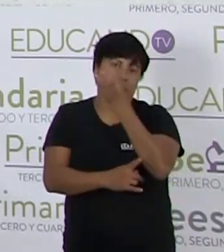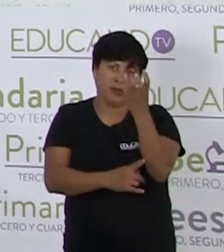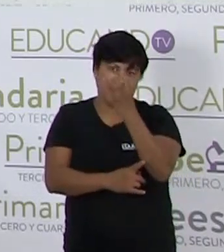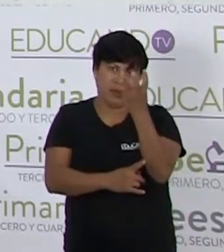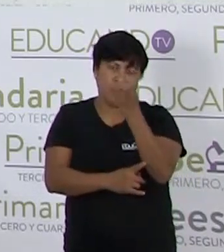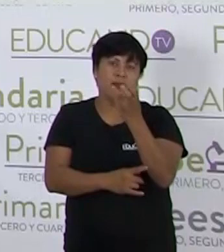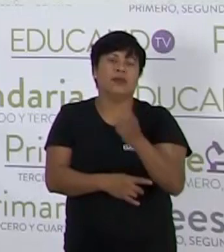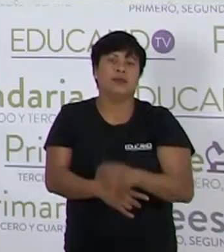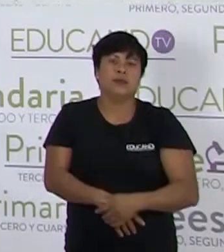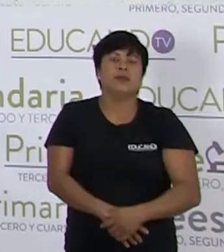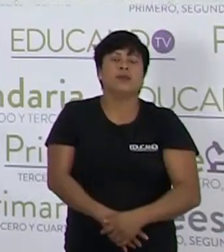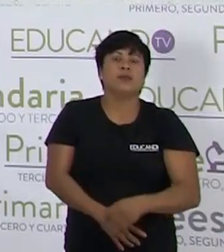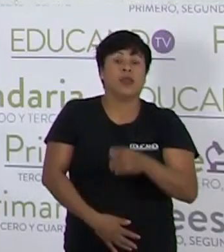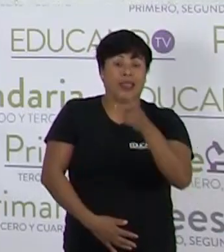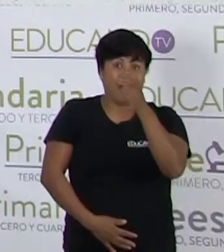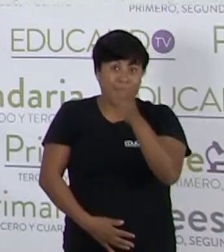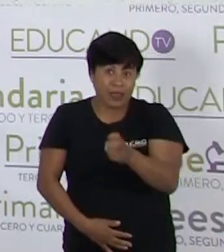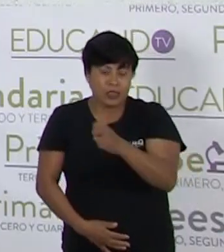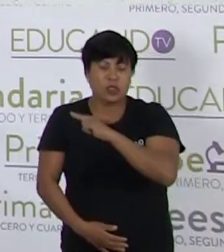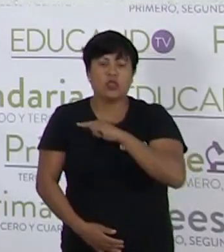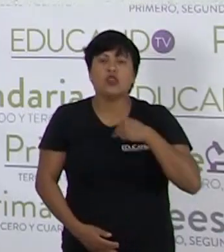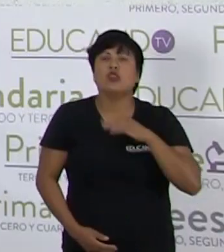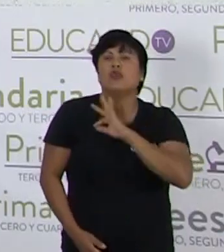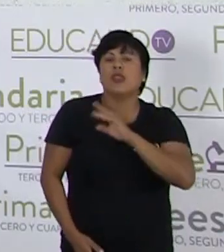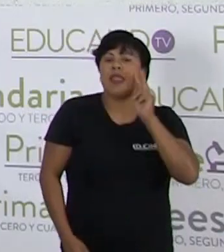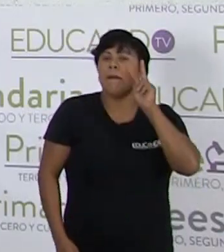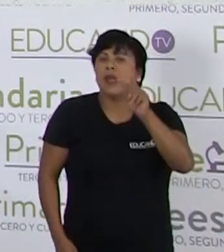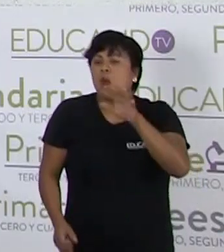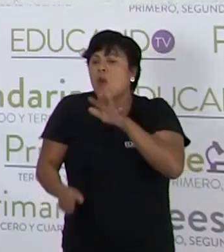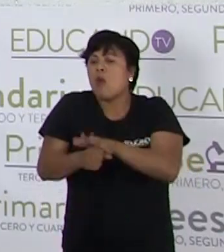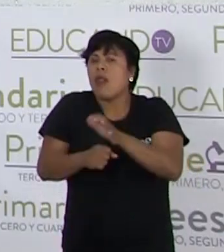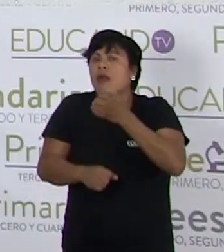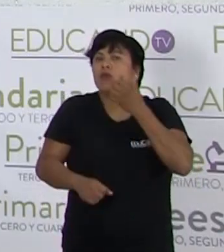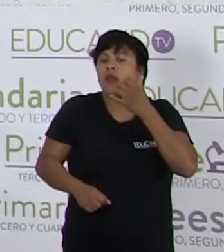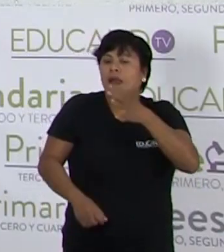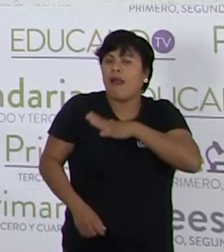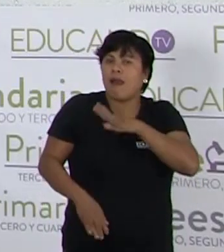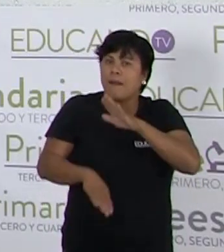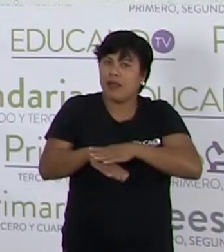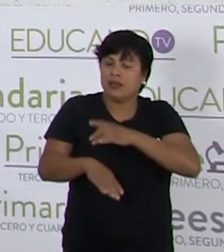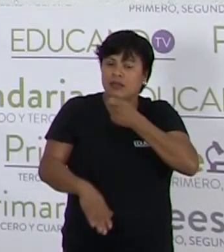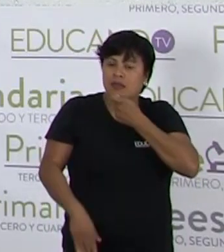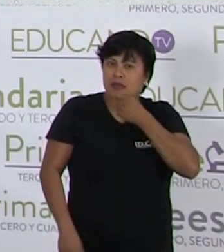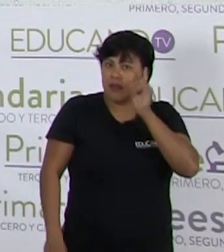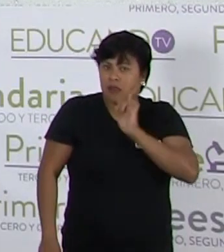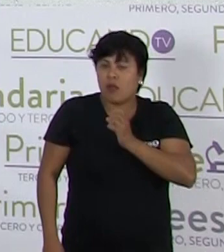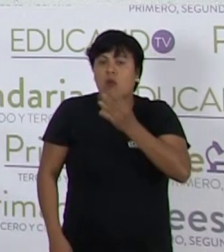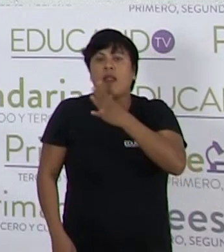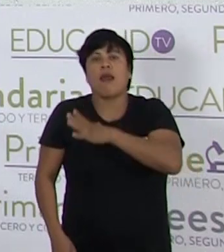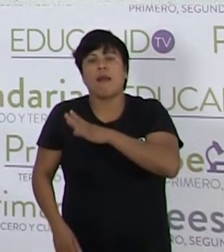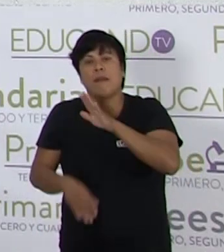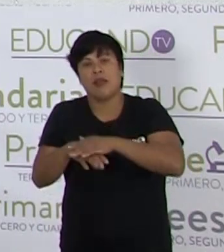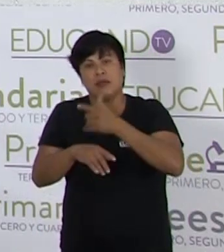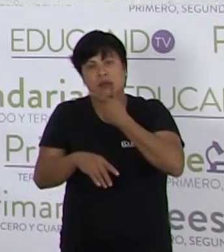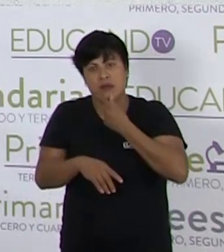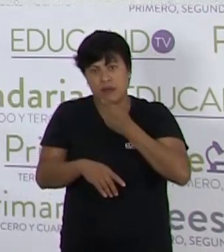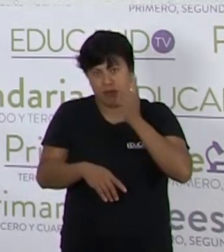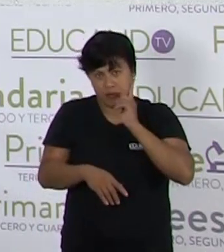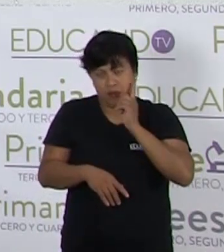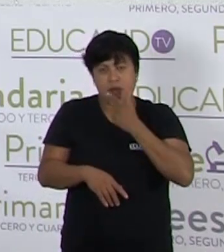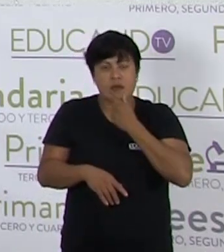300. Con esto yo ya puedo ver en qué escuela hay más niñas y en qué escuela hay